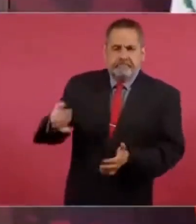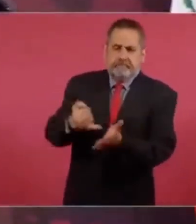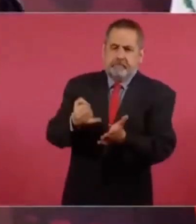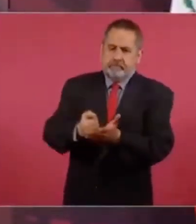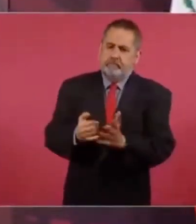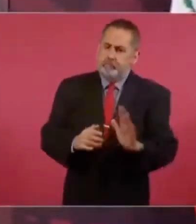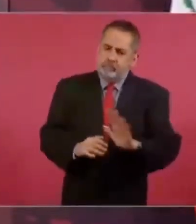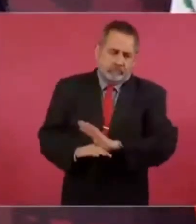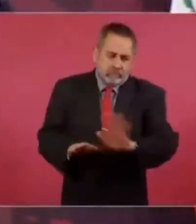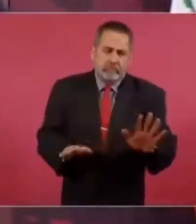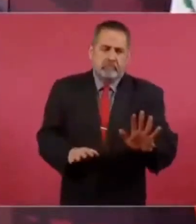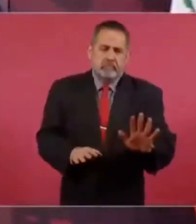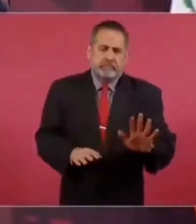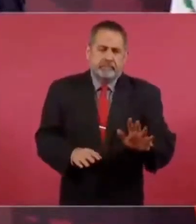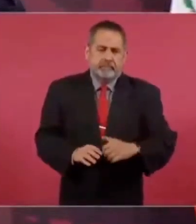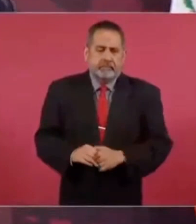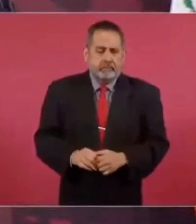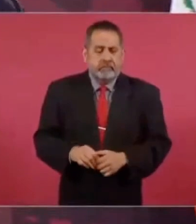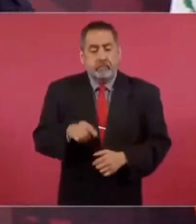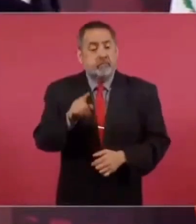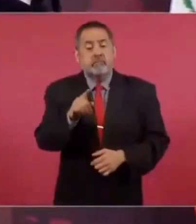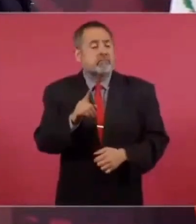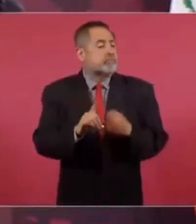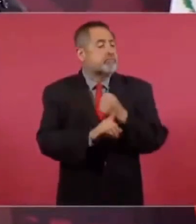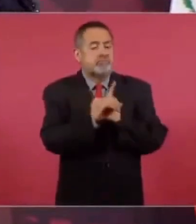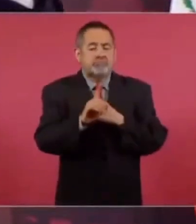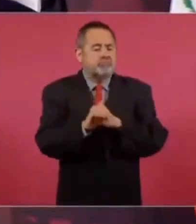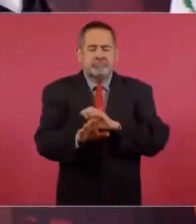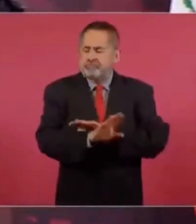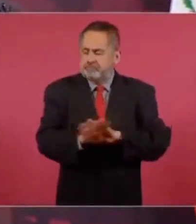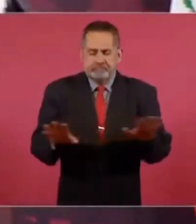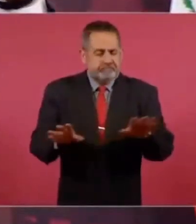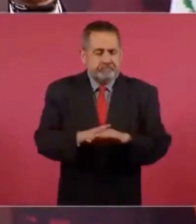no hay ningún problema, todos